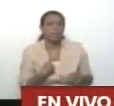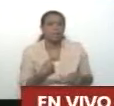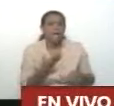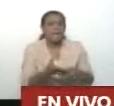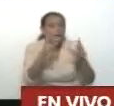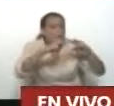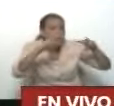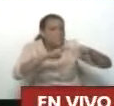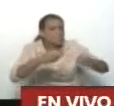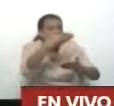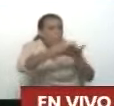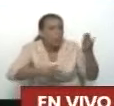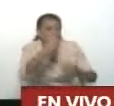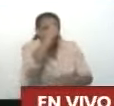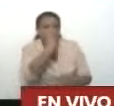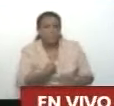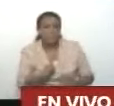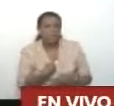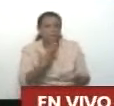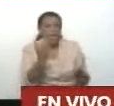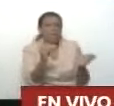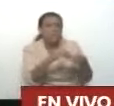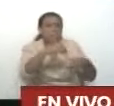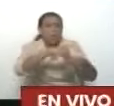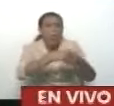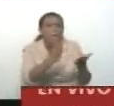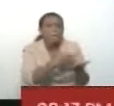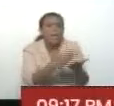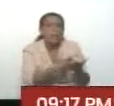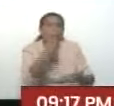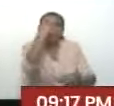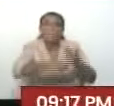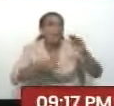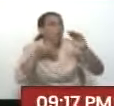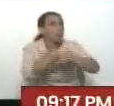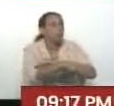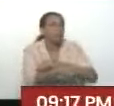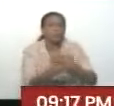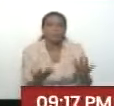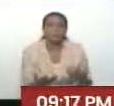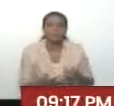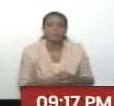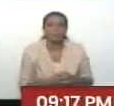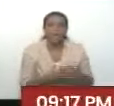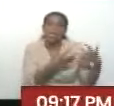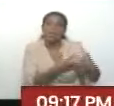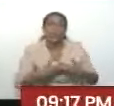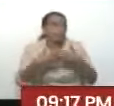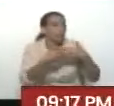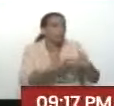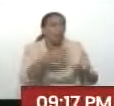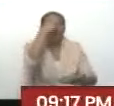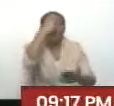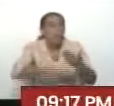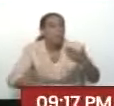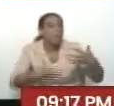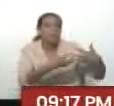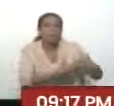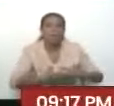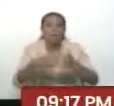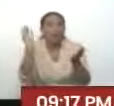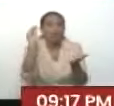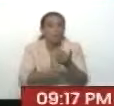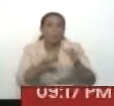han revisado mi documentación, mi expediente, y que me prohíben la entrada a los Estados Unidos. ¿Te prohibieron la entrada